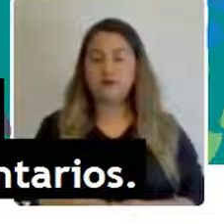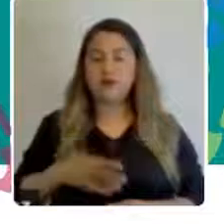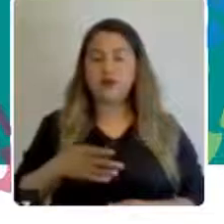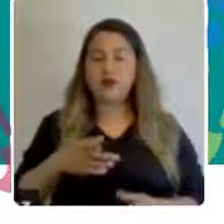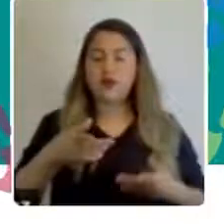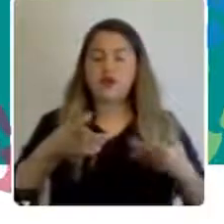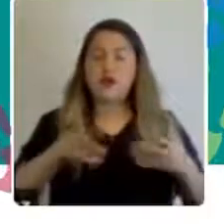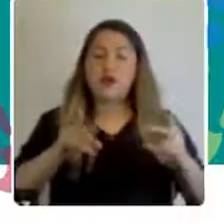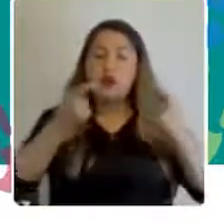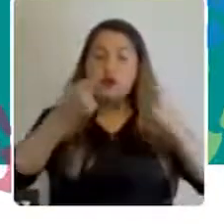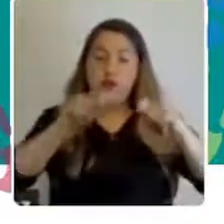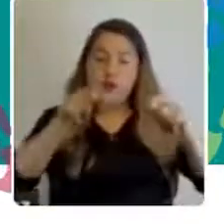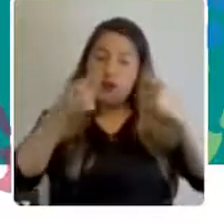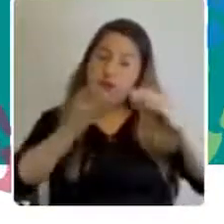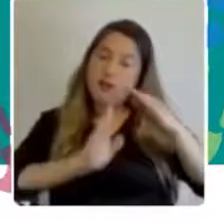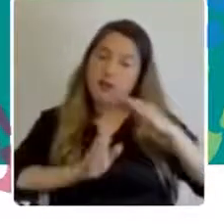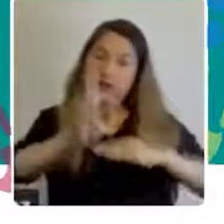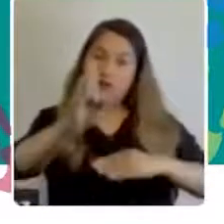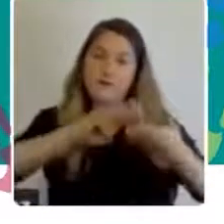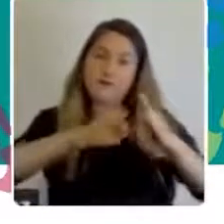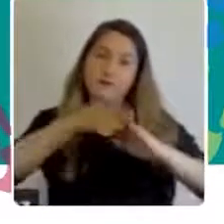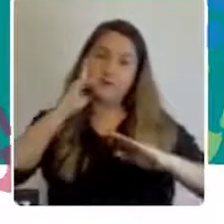compañía.